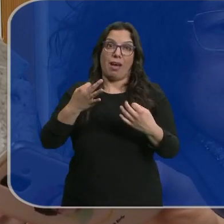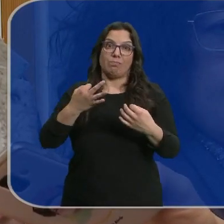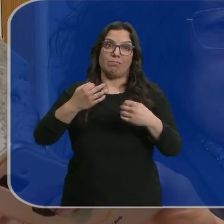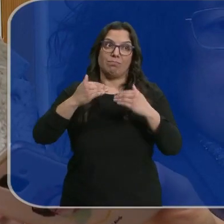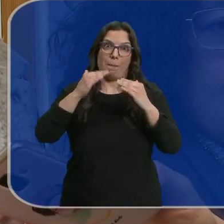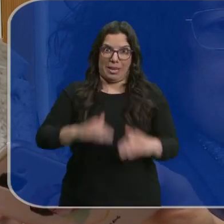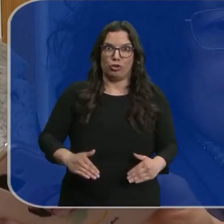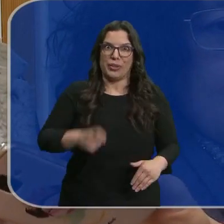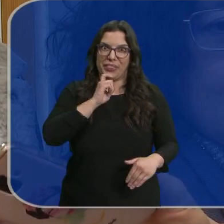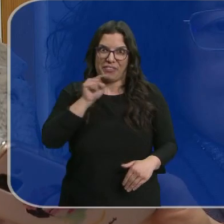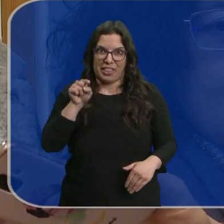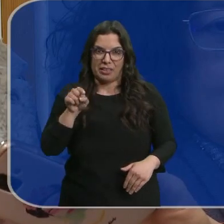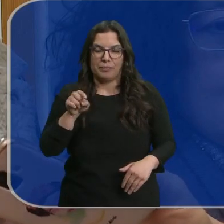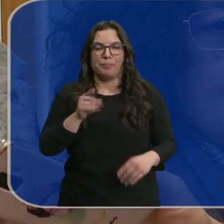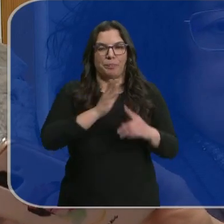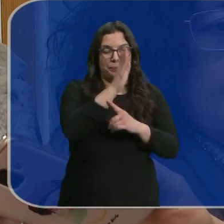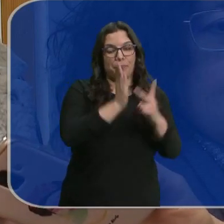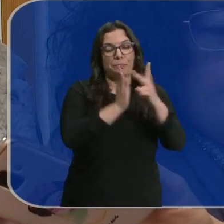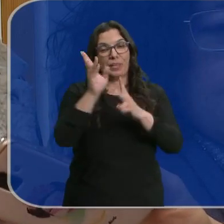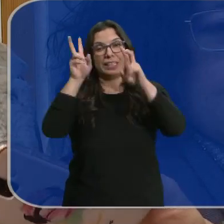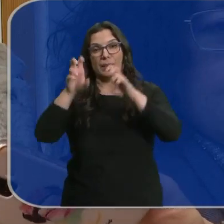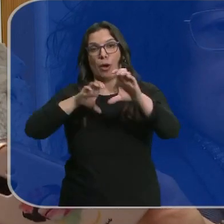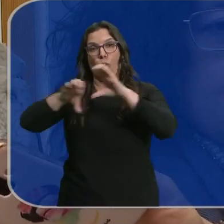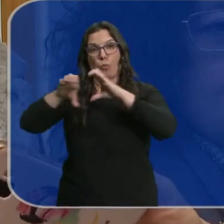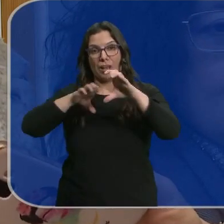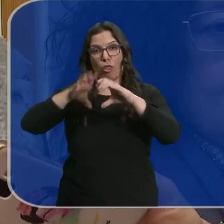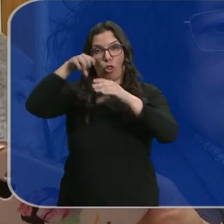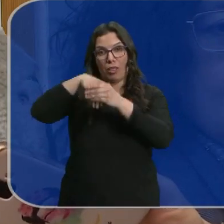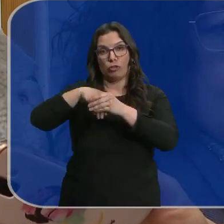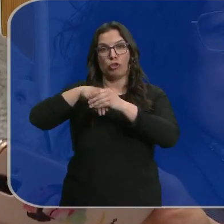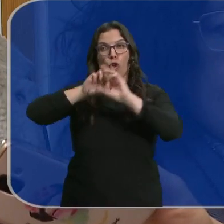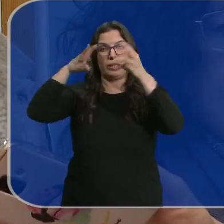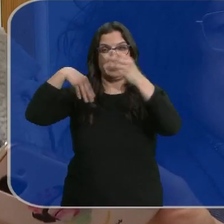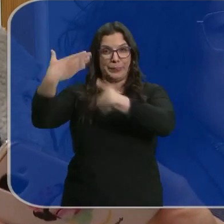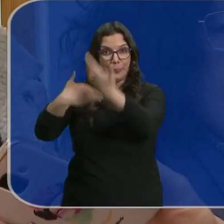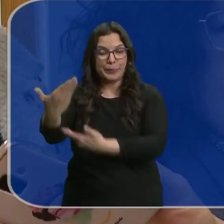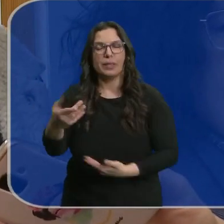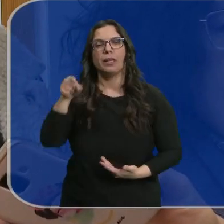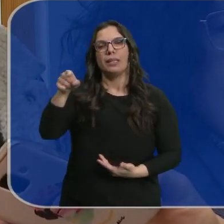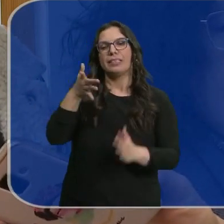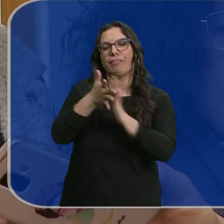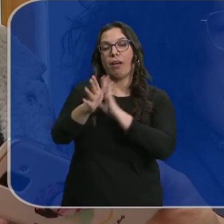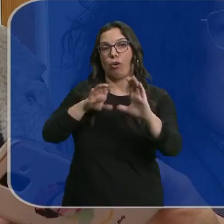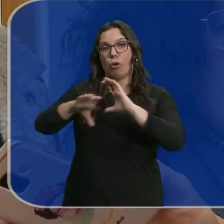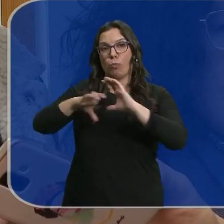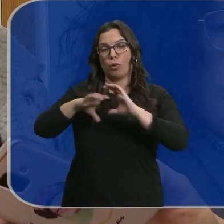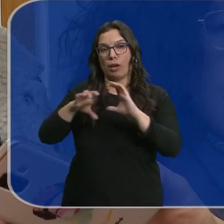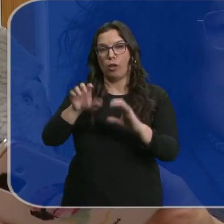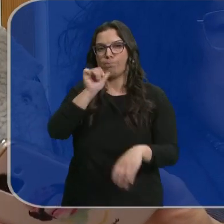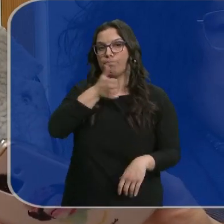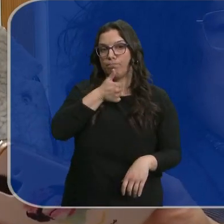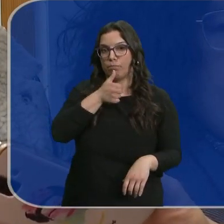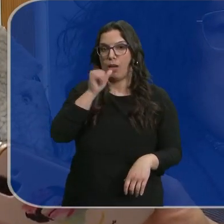comprometidas. Entonces, es la parte de computación. La parte de comunicaciones cuánticas lo que va a garantizar es que esas comunicaciones van a estar cifradas